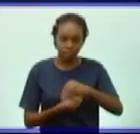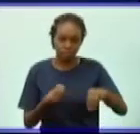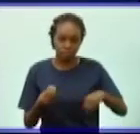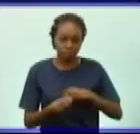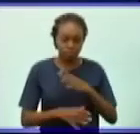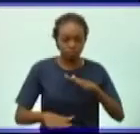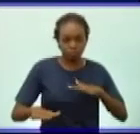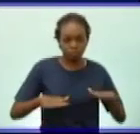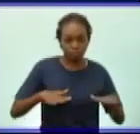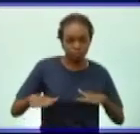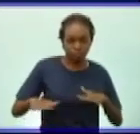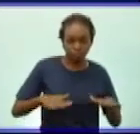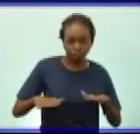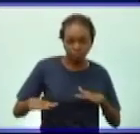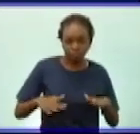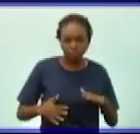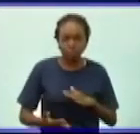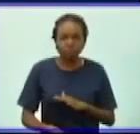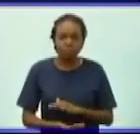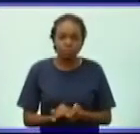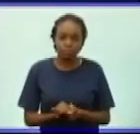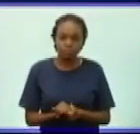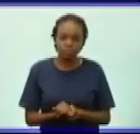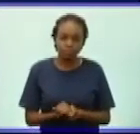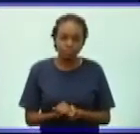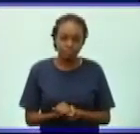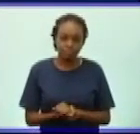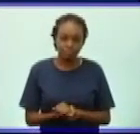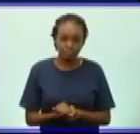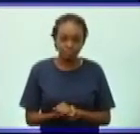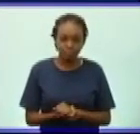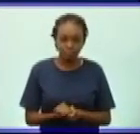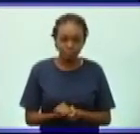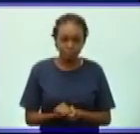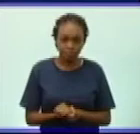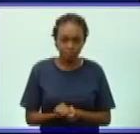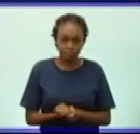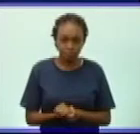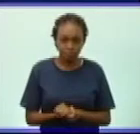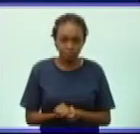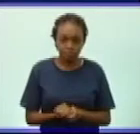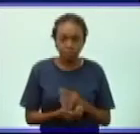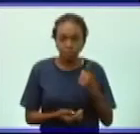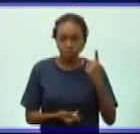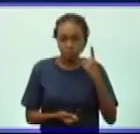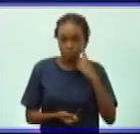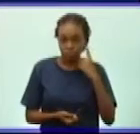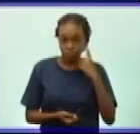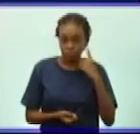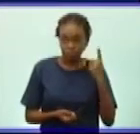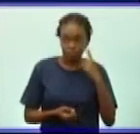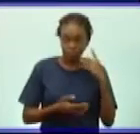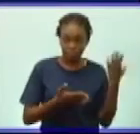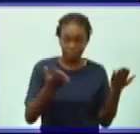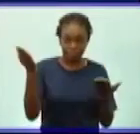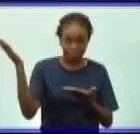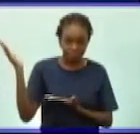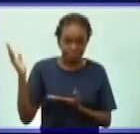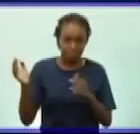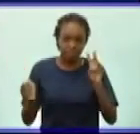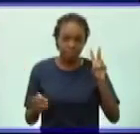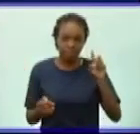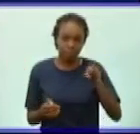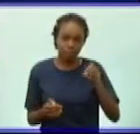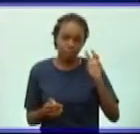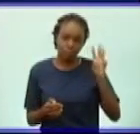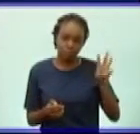de los cuerpos o de sus partes durante el movimiento. Pueden estar observando en la tabla 2.3 de la página